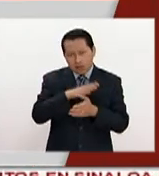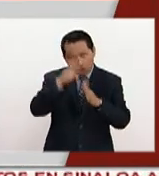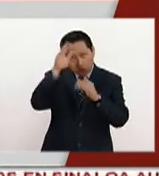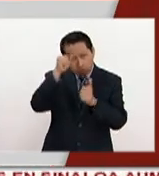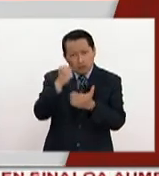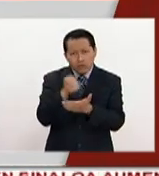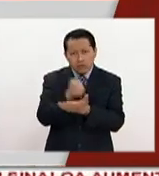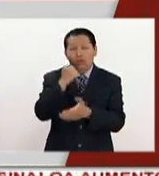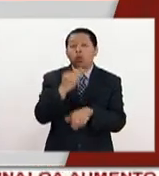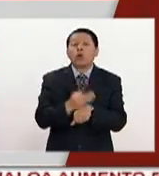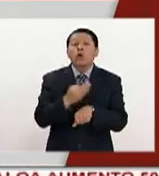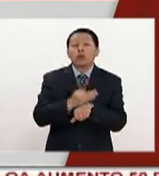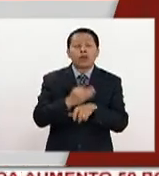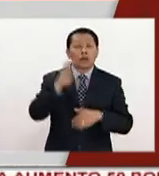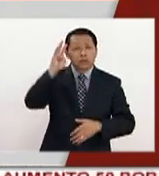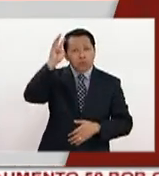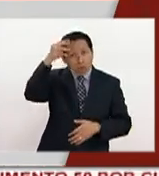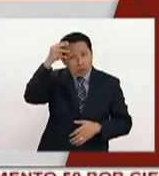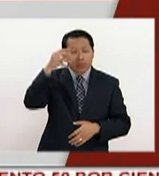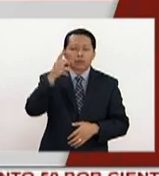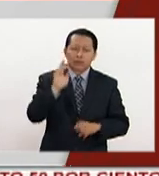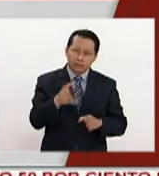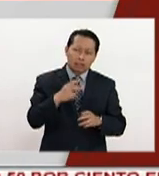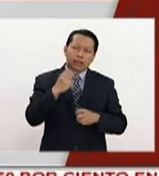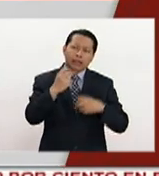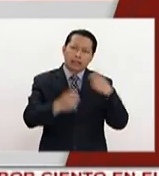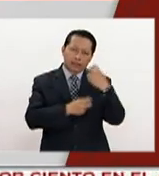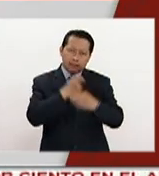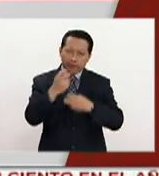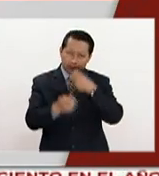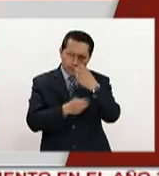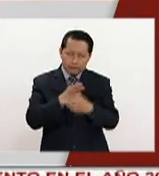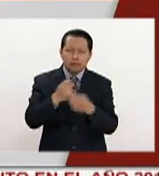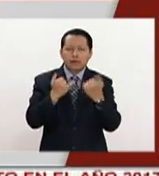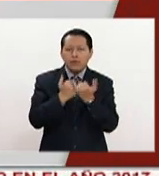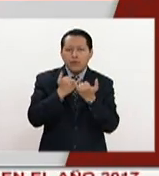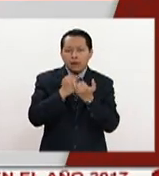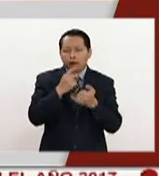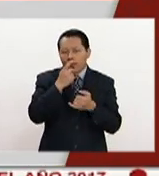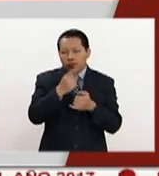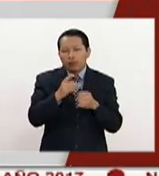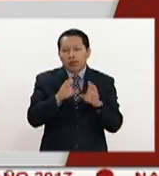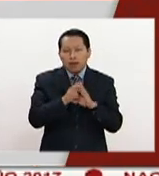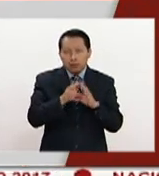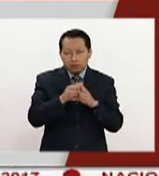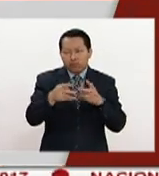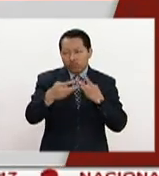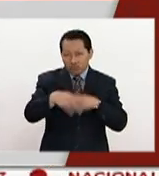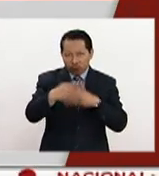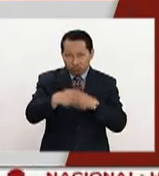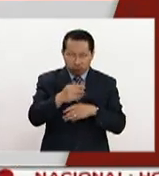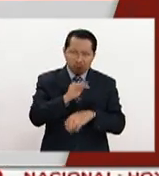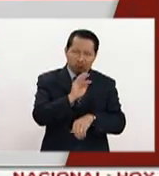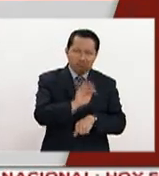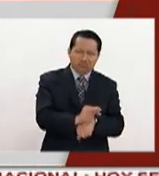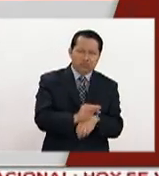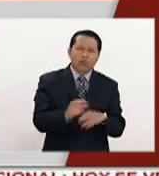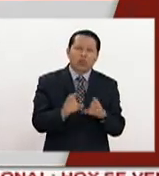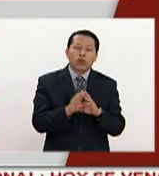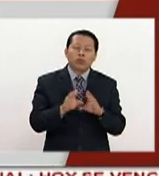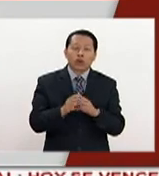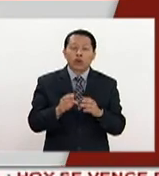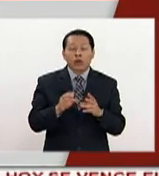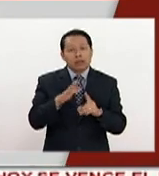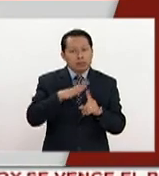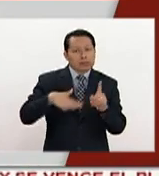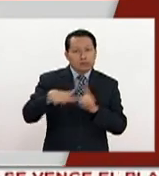estos momentos está Donald Trump y él ya criticó y se sumó incluso a los manifestantes. Dos contextos distintos